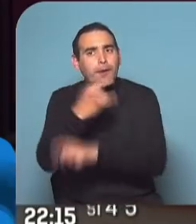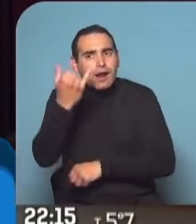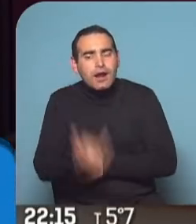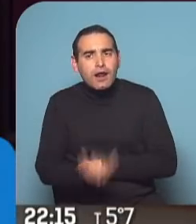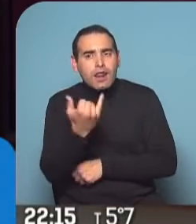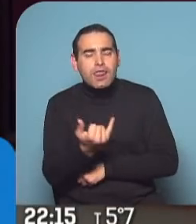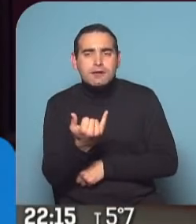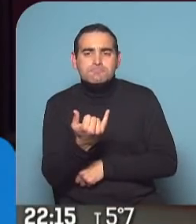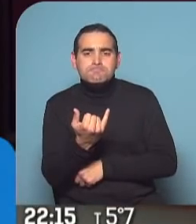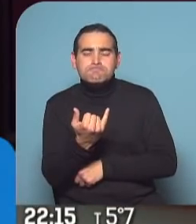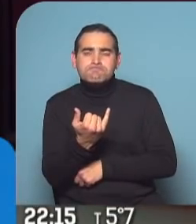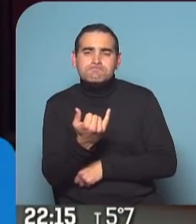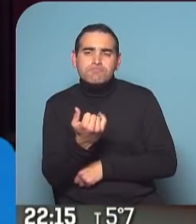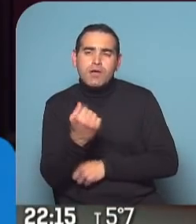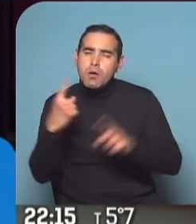de